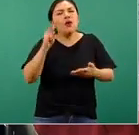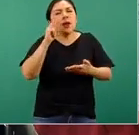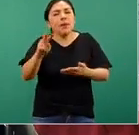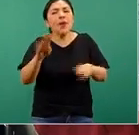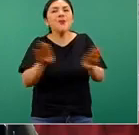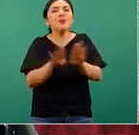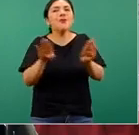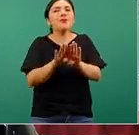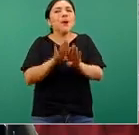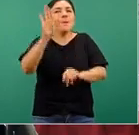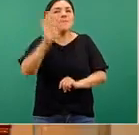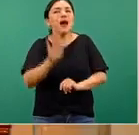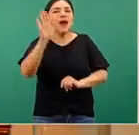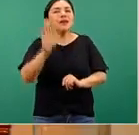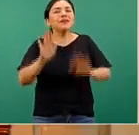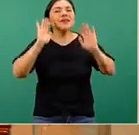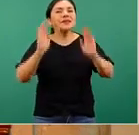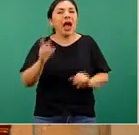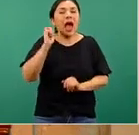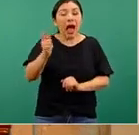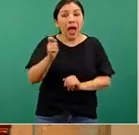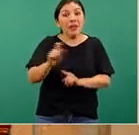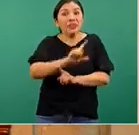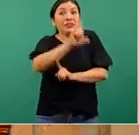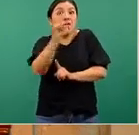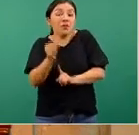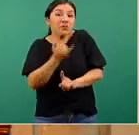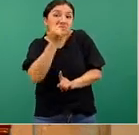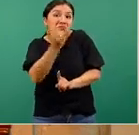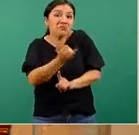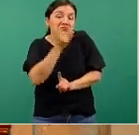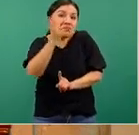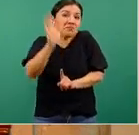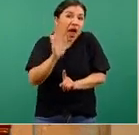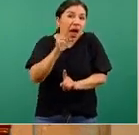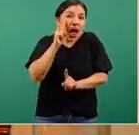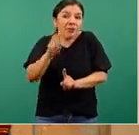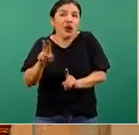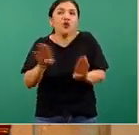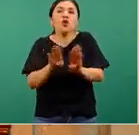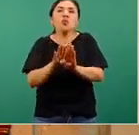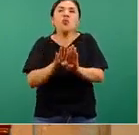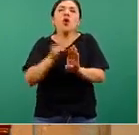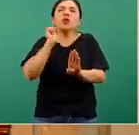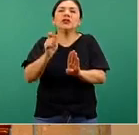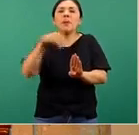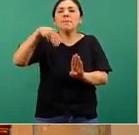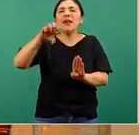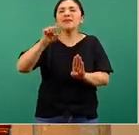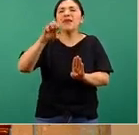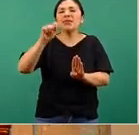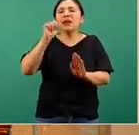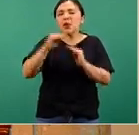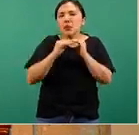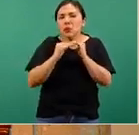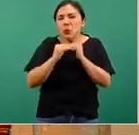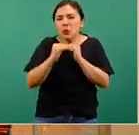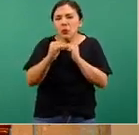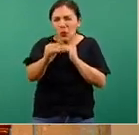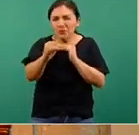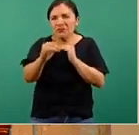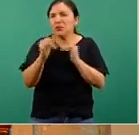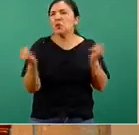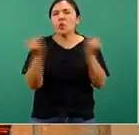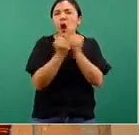vamos acercando a lo que más adelante pudiera ser más bien ya un efecto de meseta. Un efecto de meseta